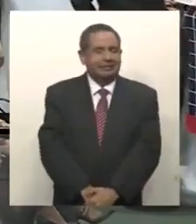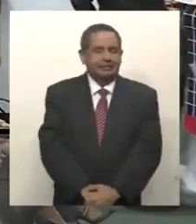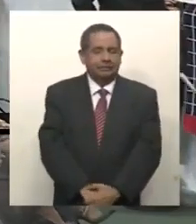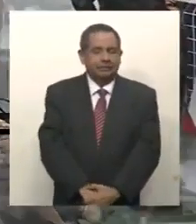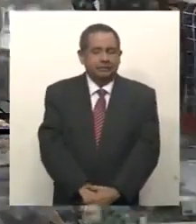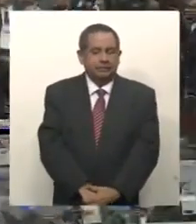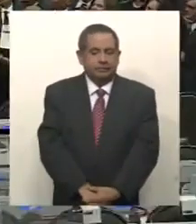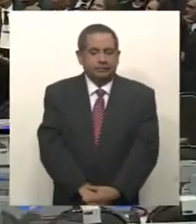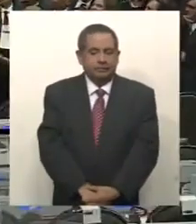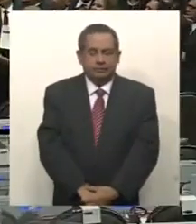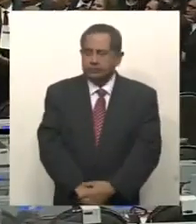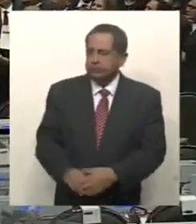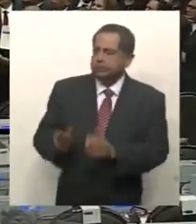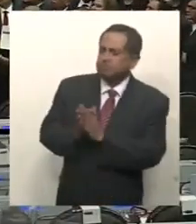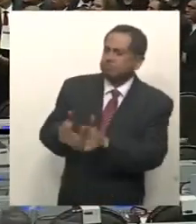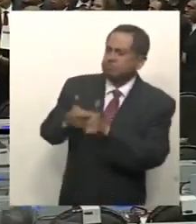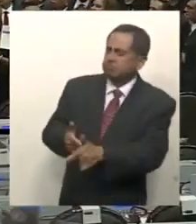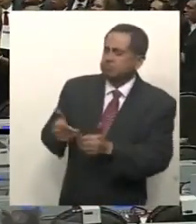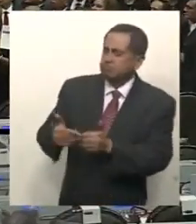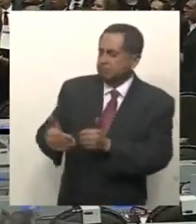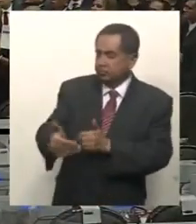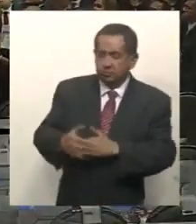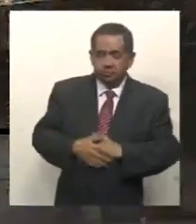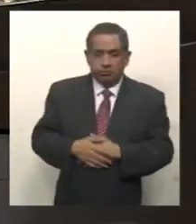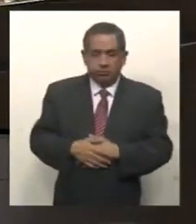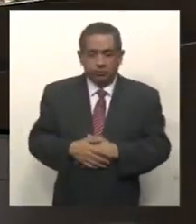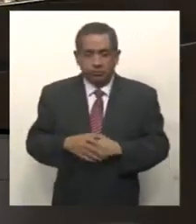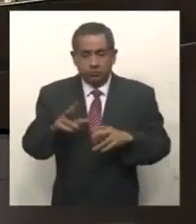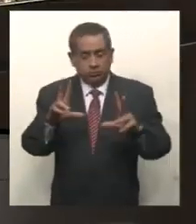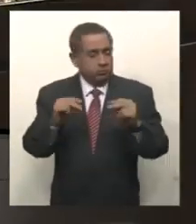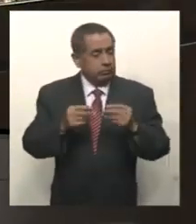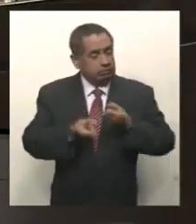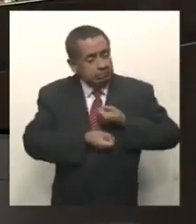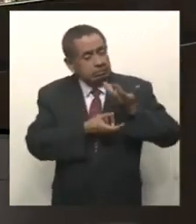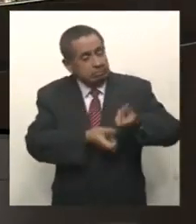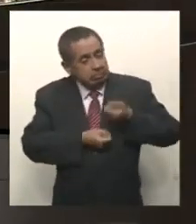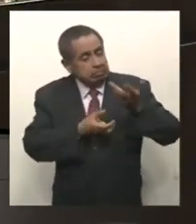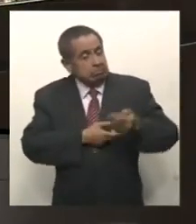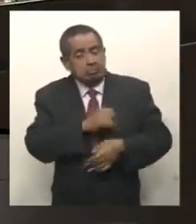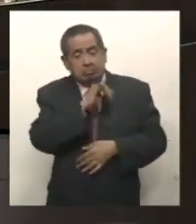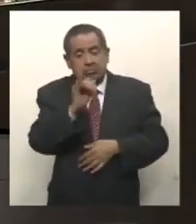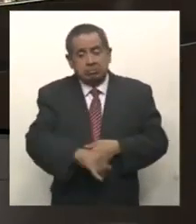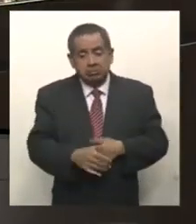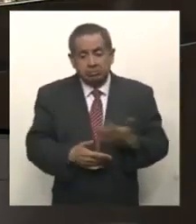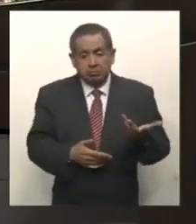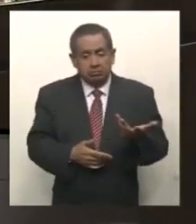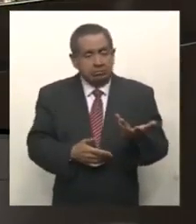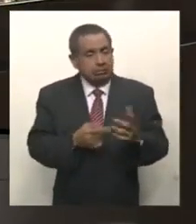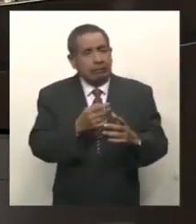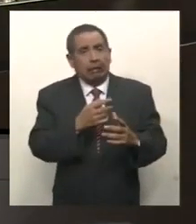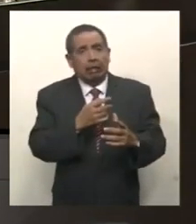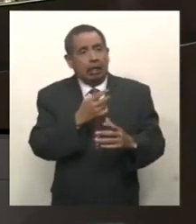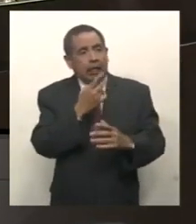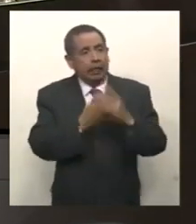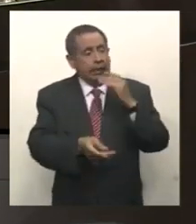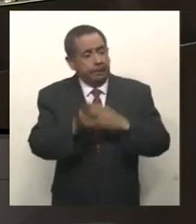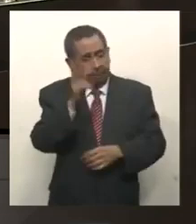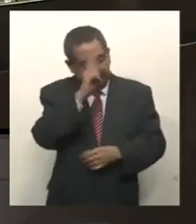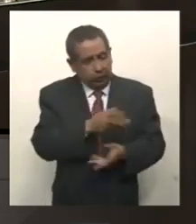Por favor, sigue el orador. Si no, los desahogos nunca van a terminar, sino en ahogos.